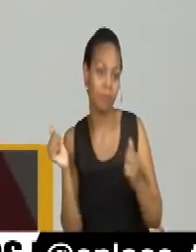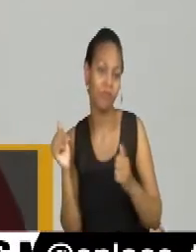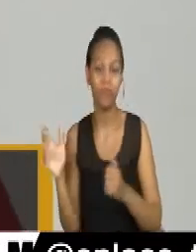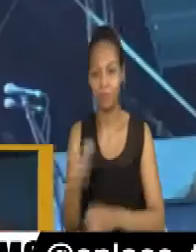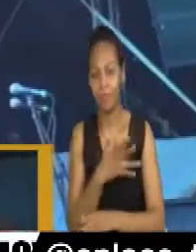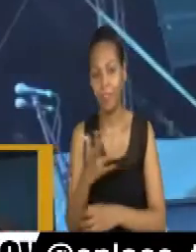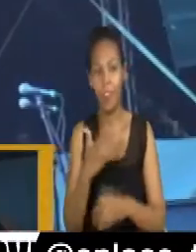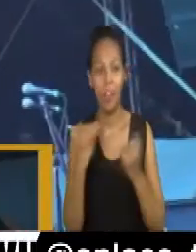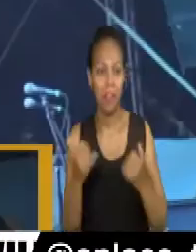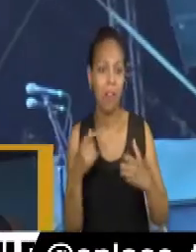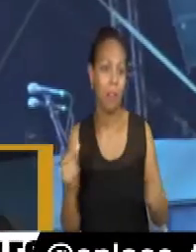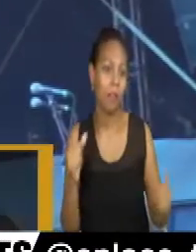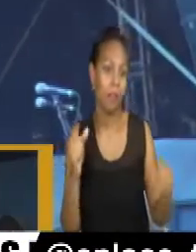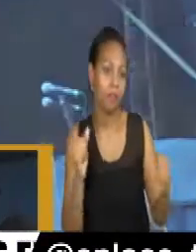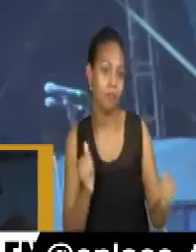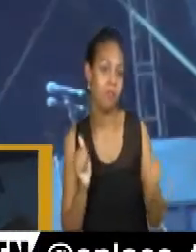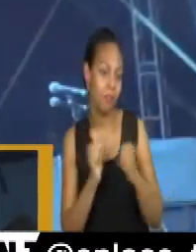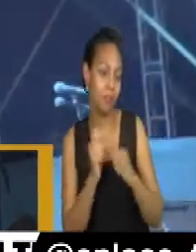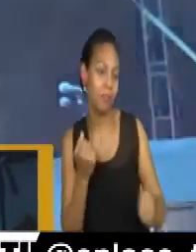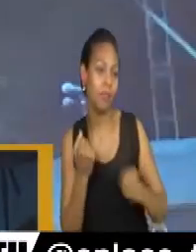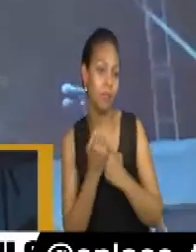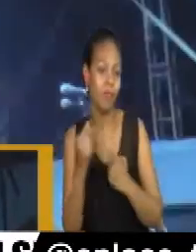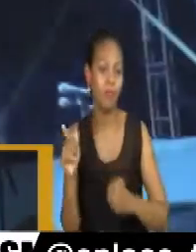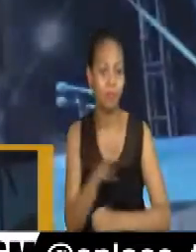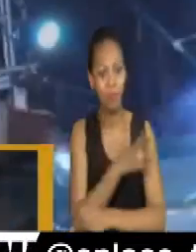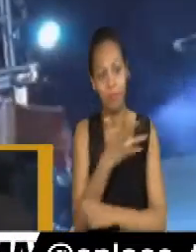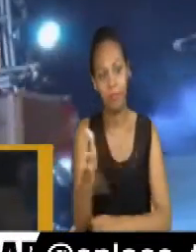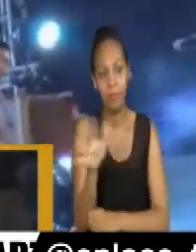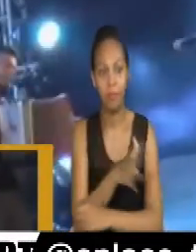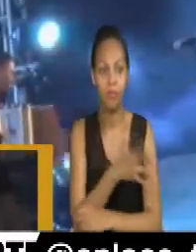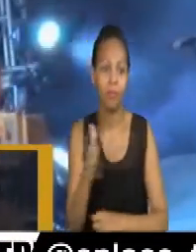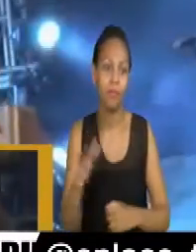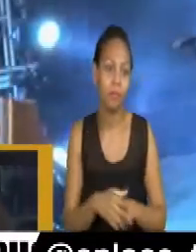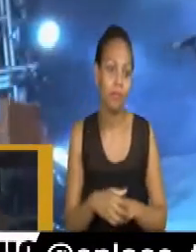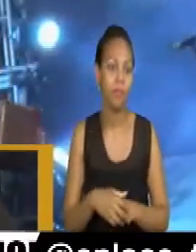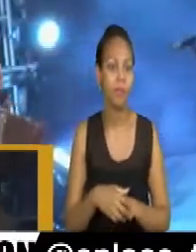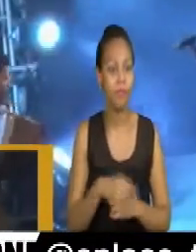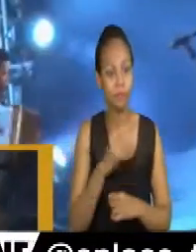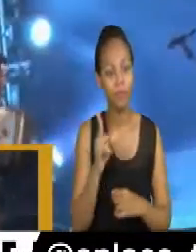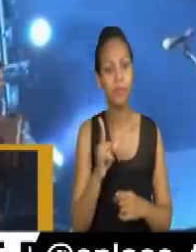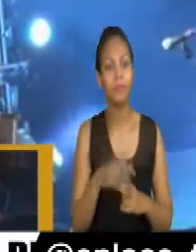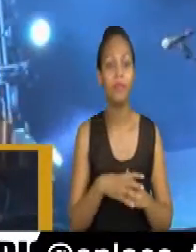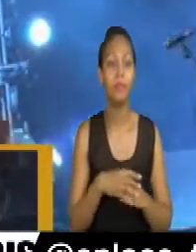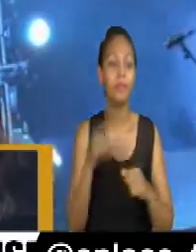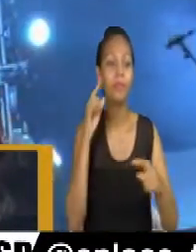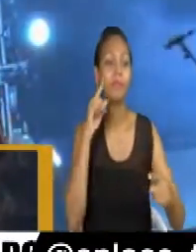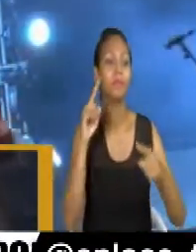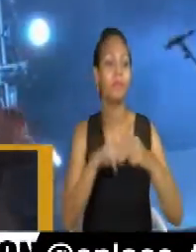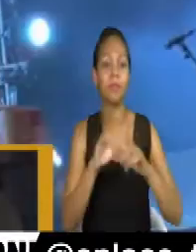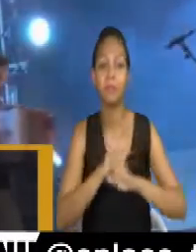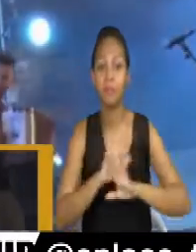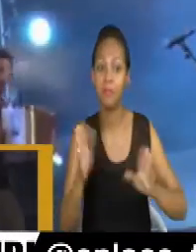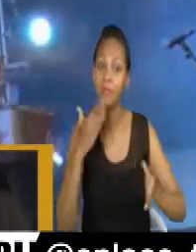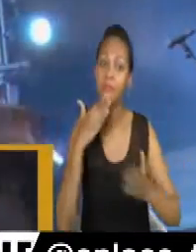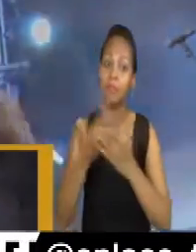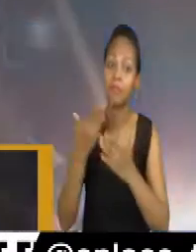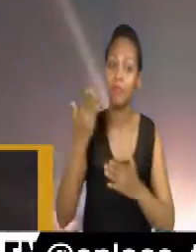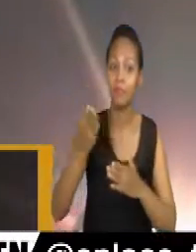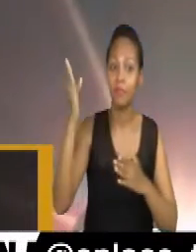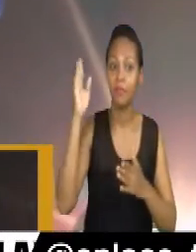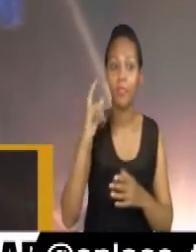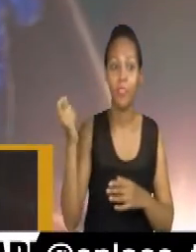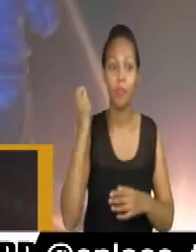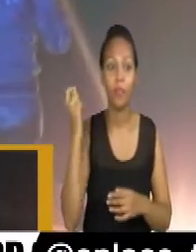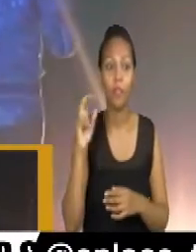nosotros en esta canción, una canción que hicimos un junte con él, hicimos un feat Y bueno, gracias a Dios salió hace 20 días